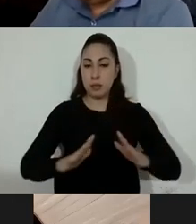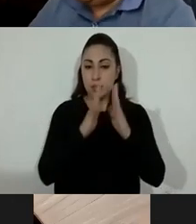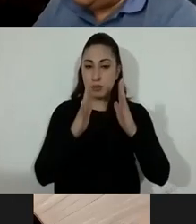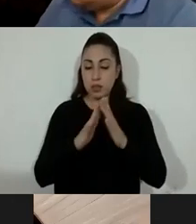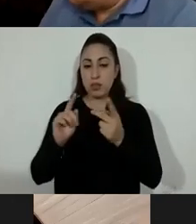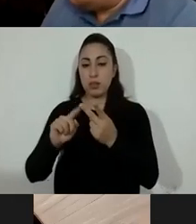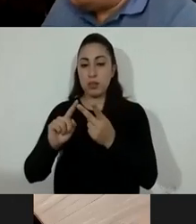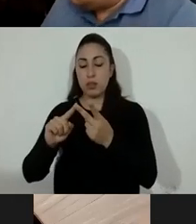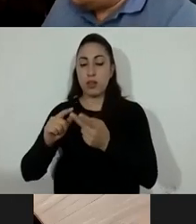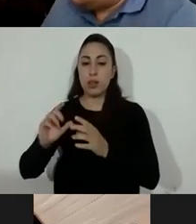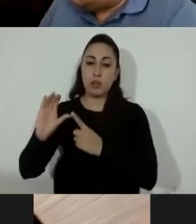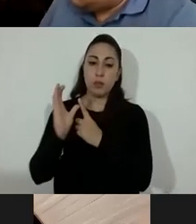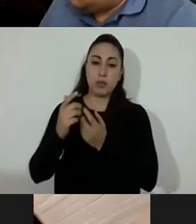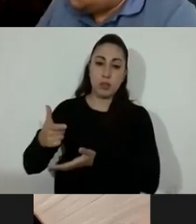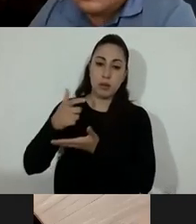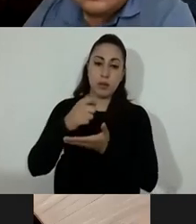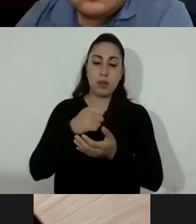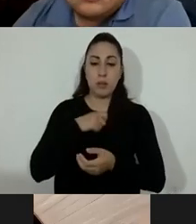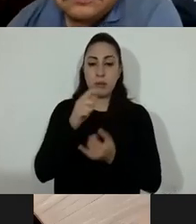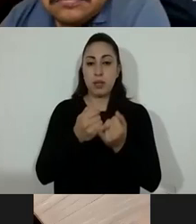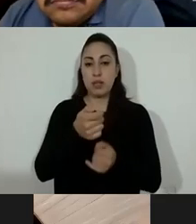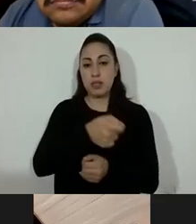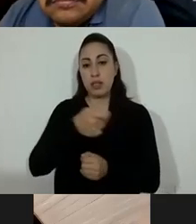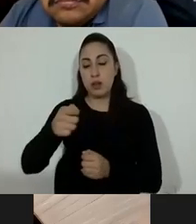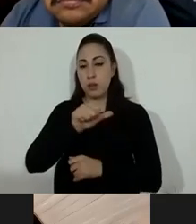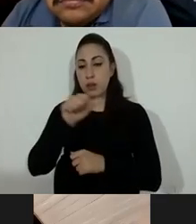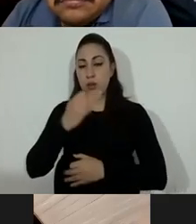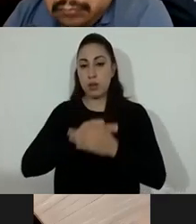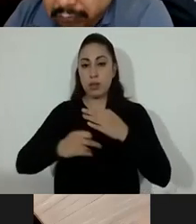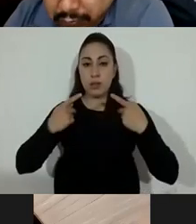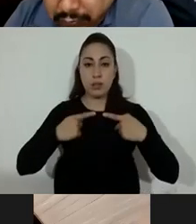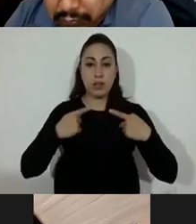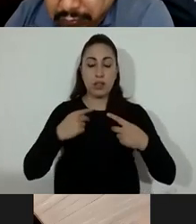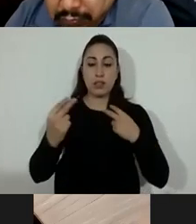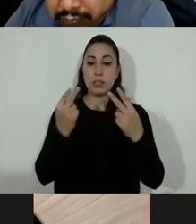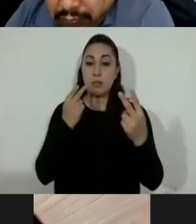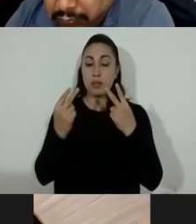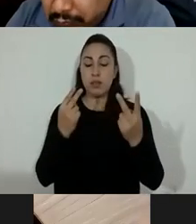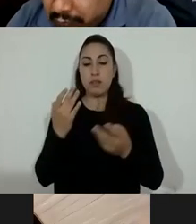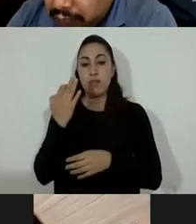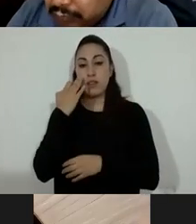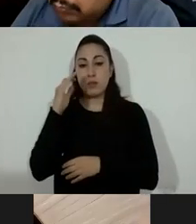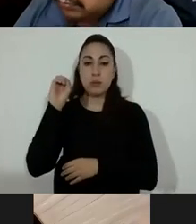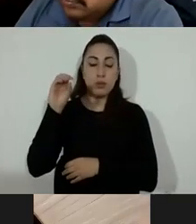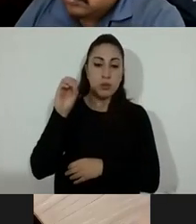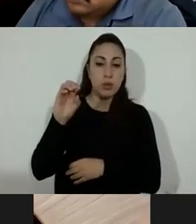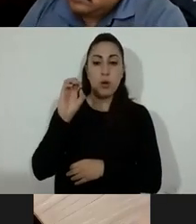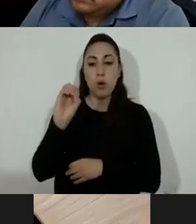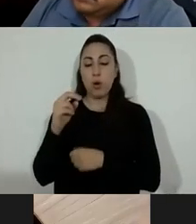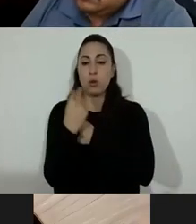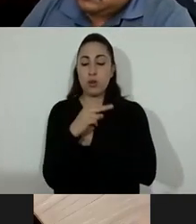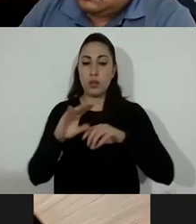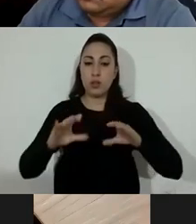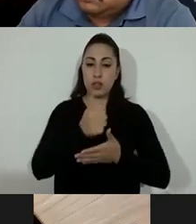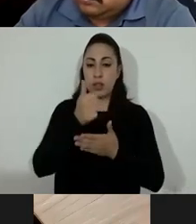pública. Envío un saludo a todas las personas que nos siguen a través de los distintos medios virtuales del Congreso de la Ciudad